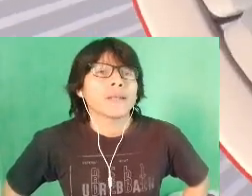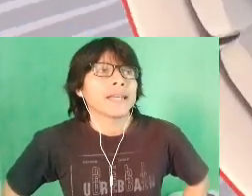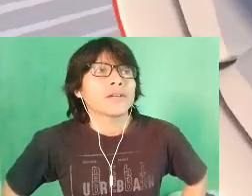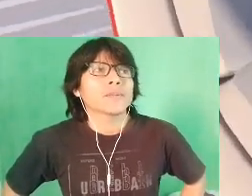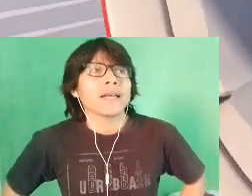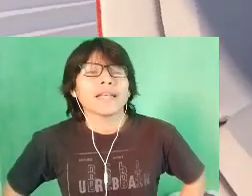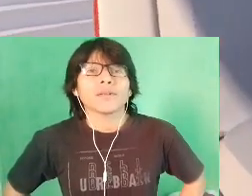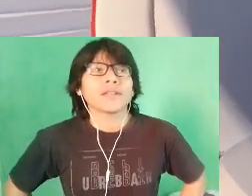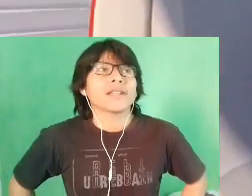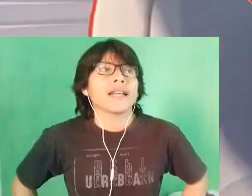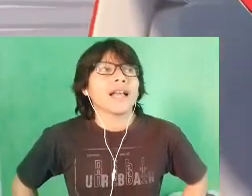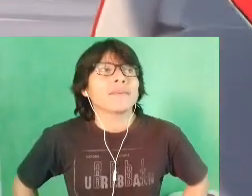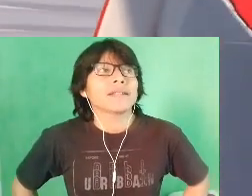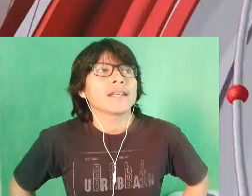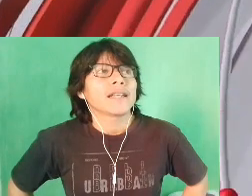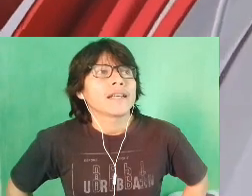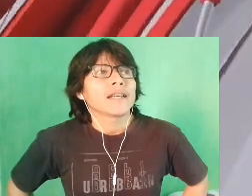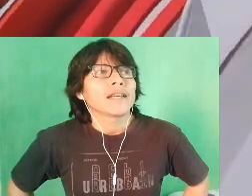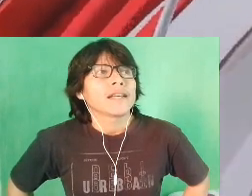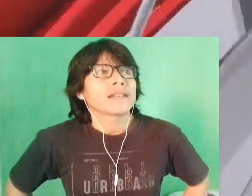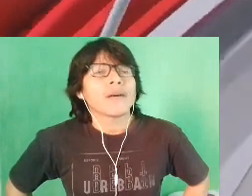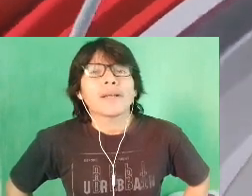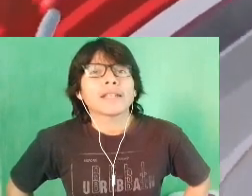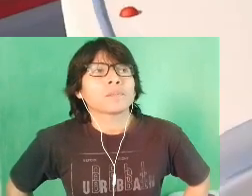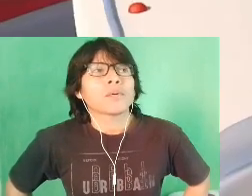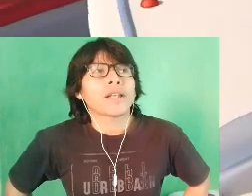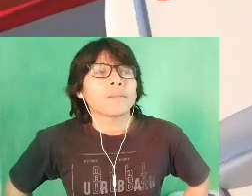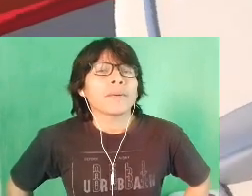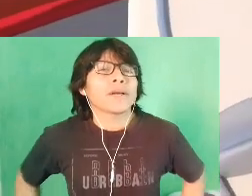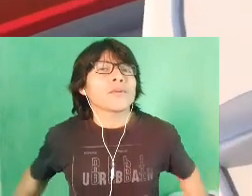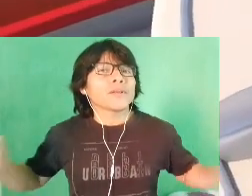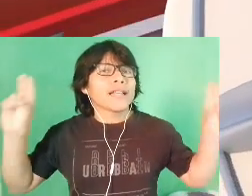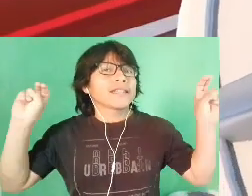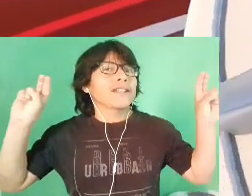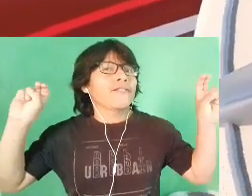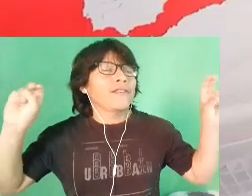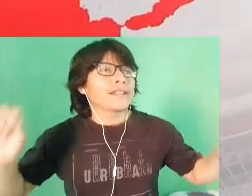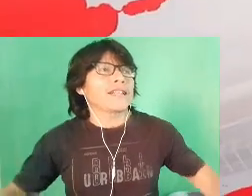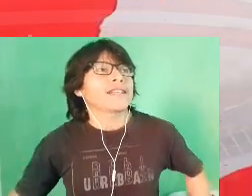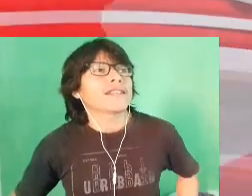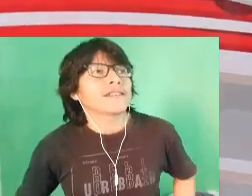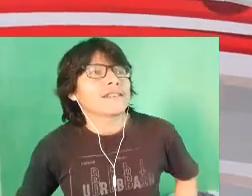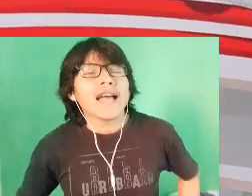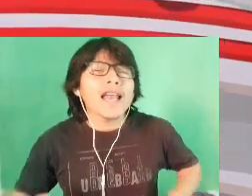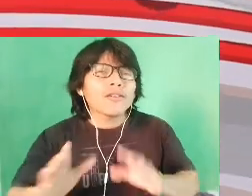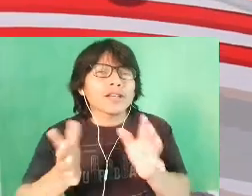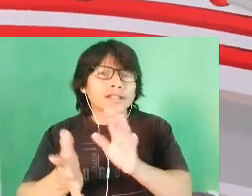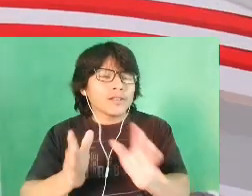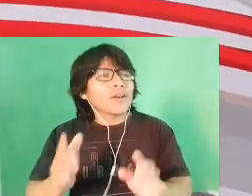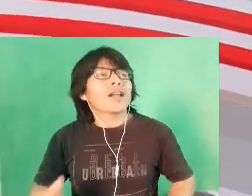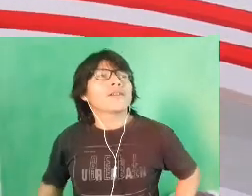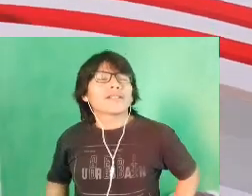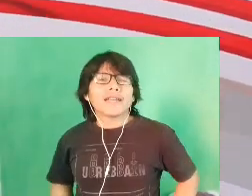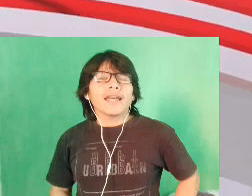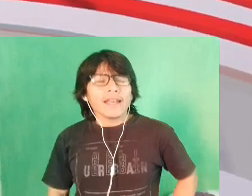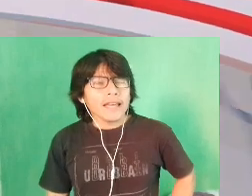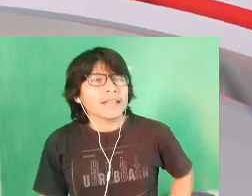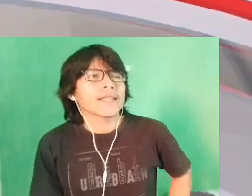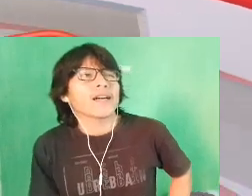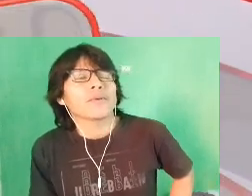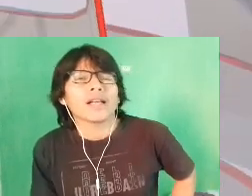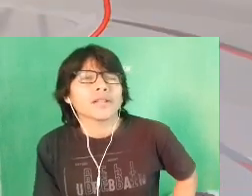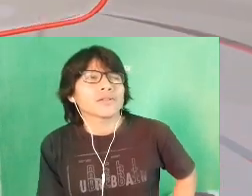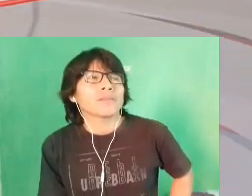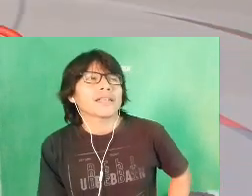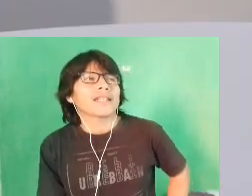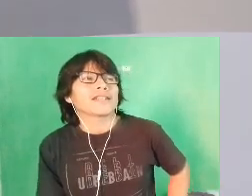para que los mexicanos vean que Xochitl Gálvez sabe responder preguntas difíciles. Algo así, ¿no? Algo así.